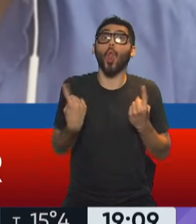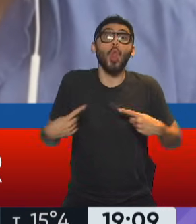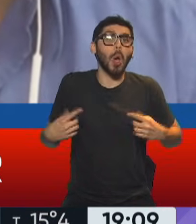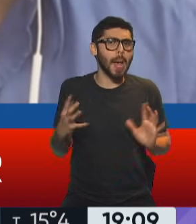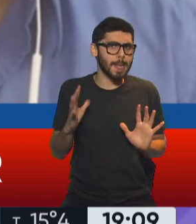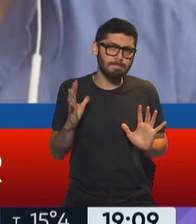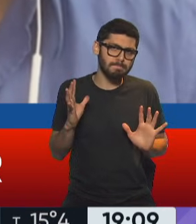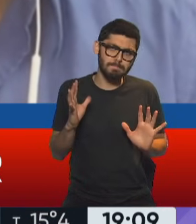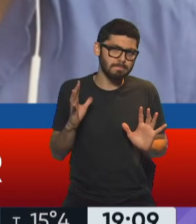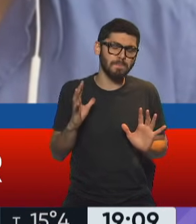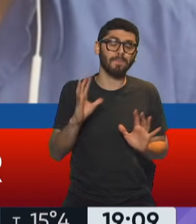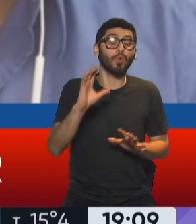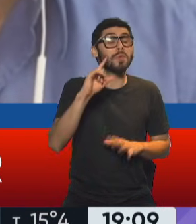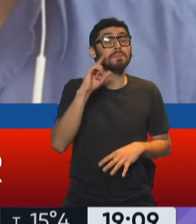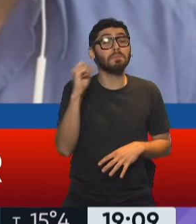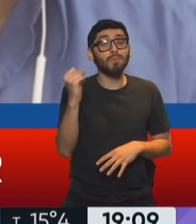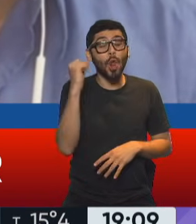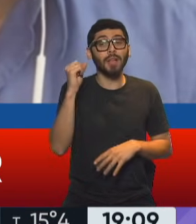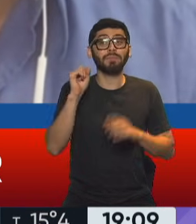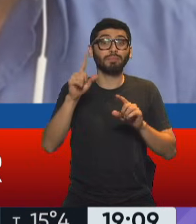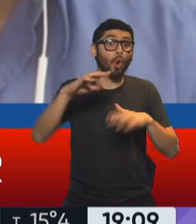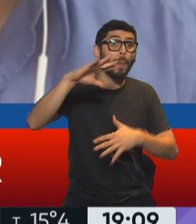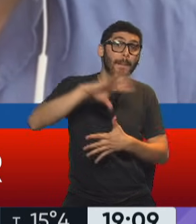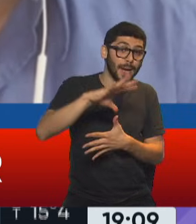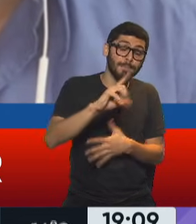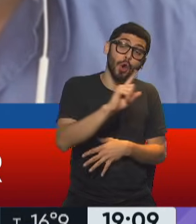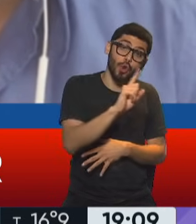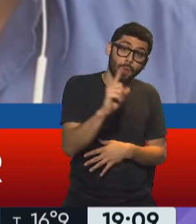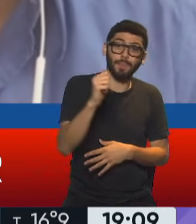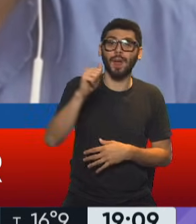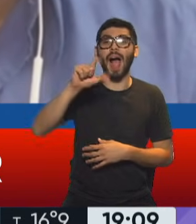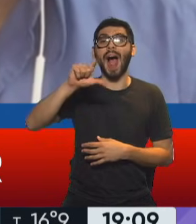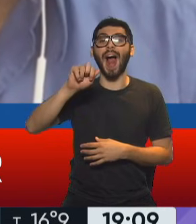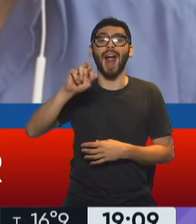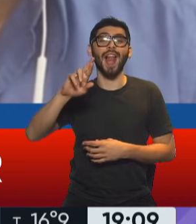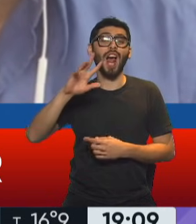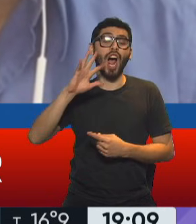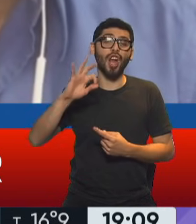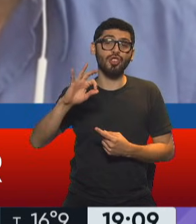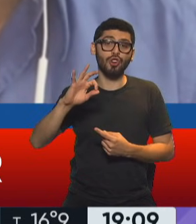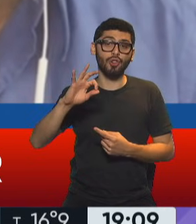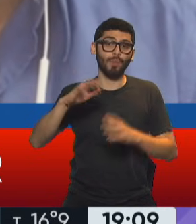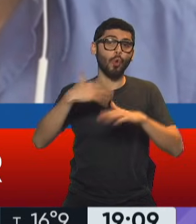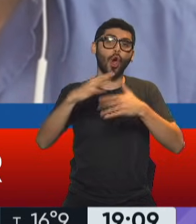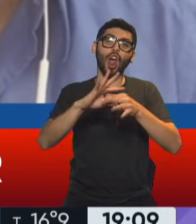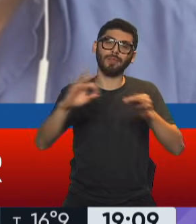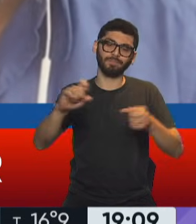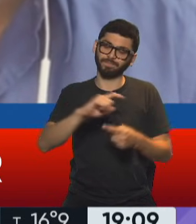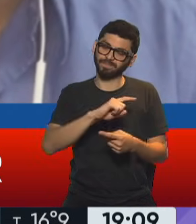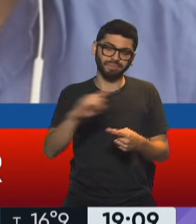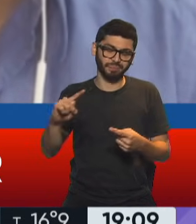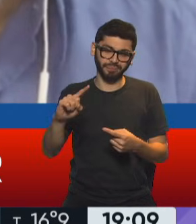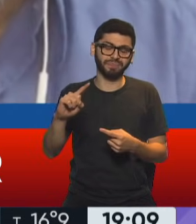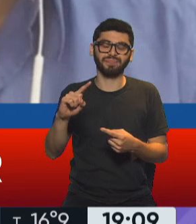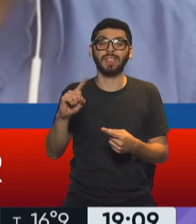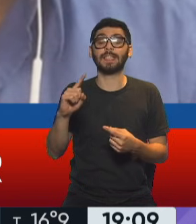Quizás lo más importante no tiene que ver con la Copa América porque Alario está descartado para los Juegos Olímpicos, y ahí hay